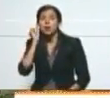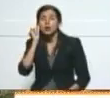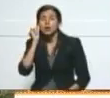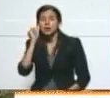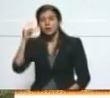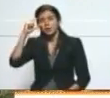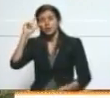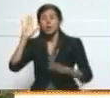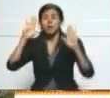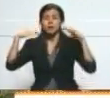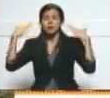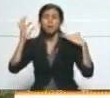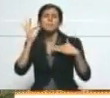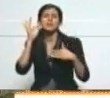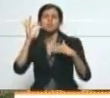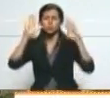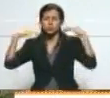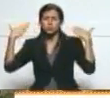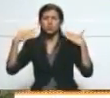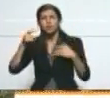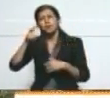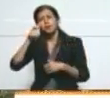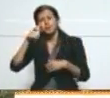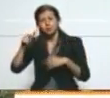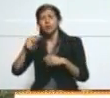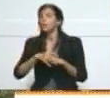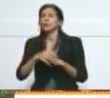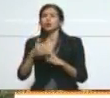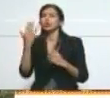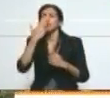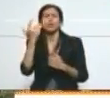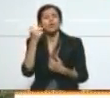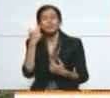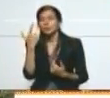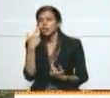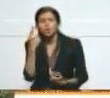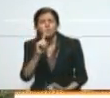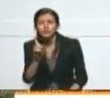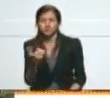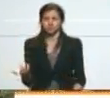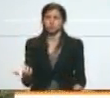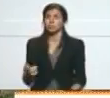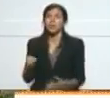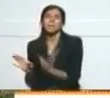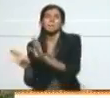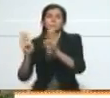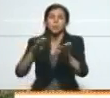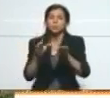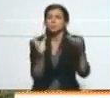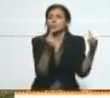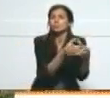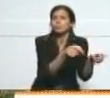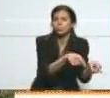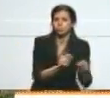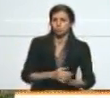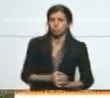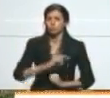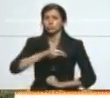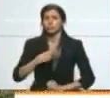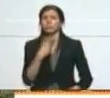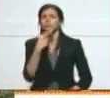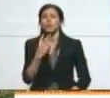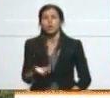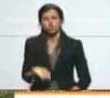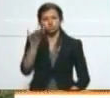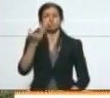conspiración. Ellos están metidos en la conspiración. Nosotros tenemos que levantar nuestra voz para que haya justicia en